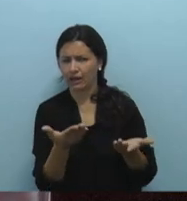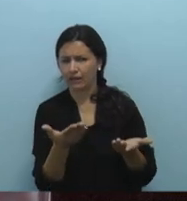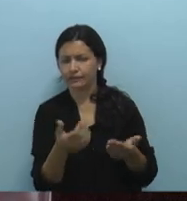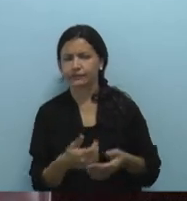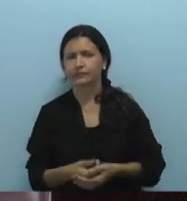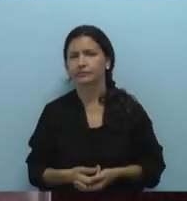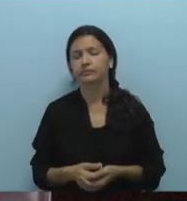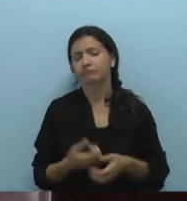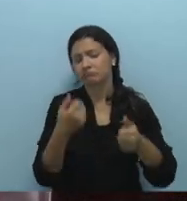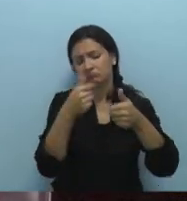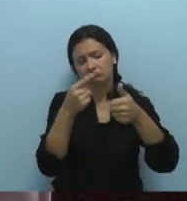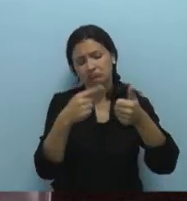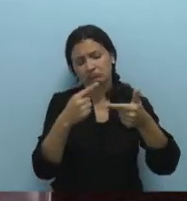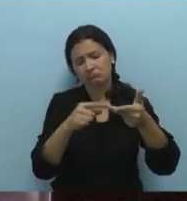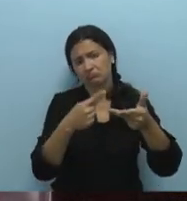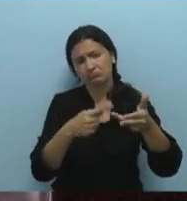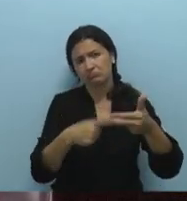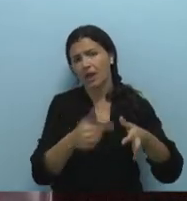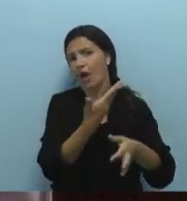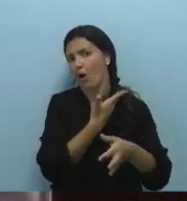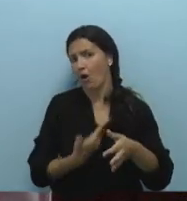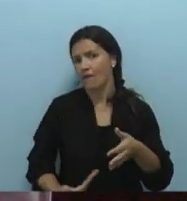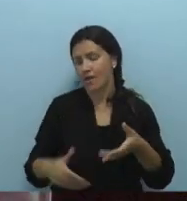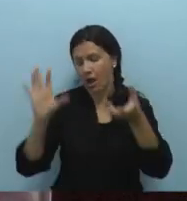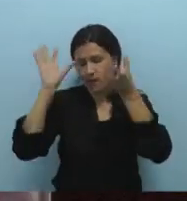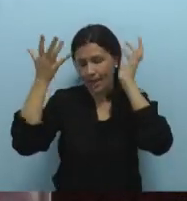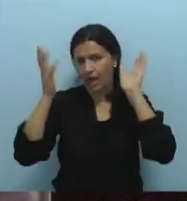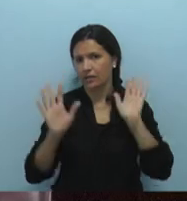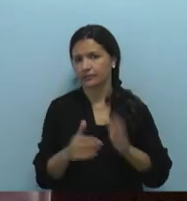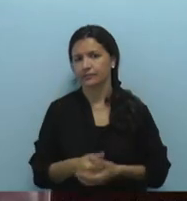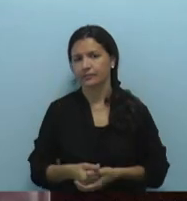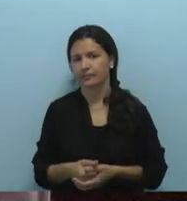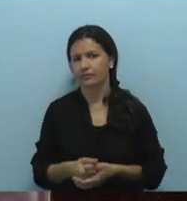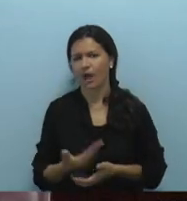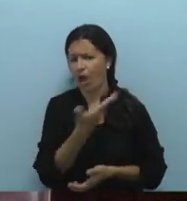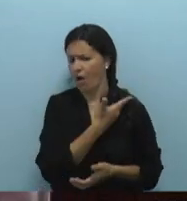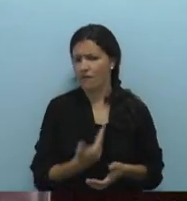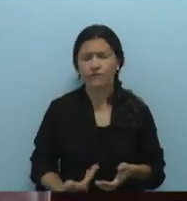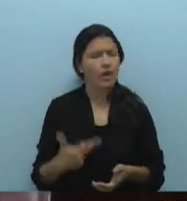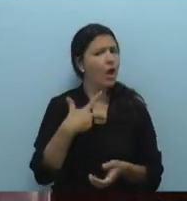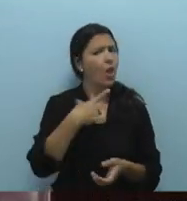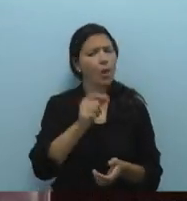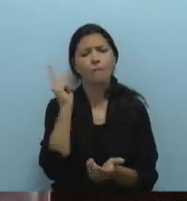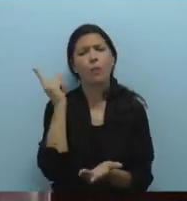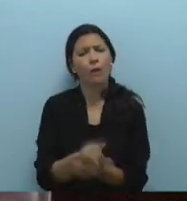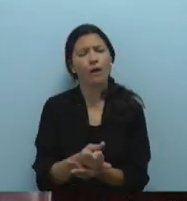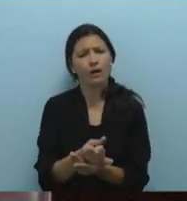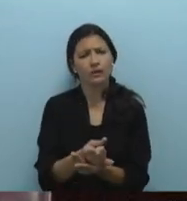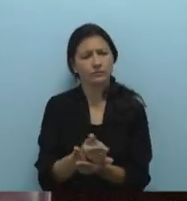Estas son algunas de las acciones del régimen de Milei. Por eso no es un gobierno, es un régimen.